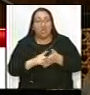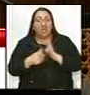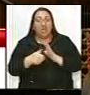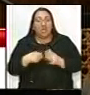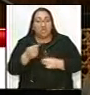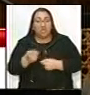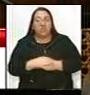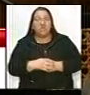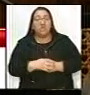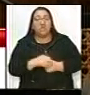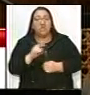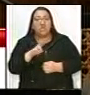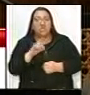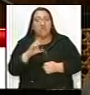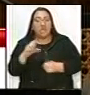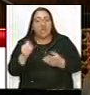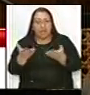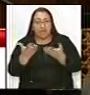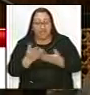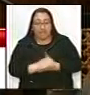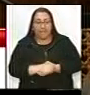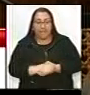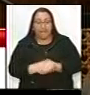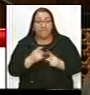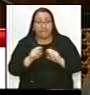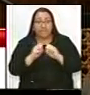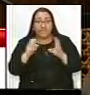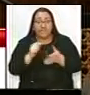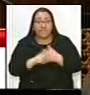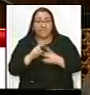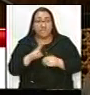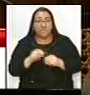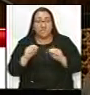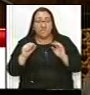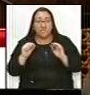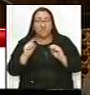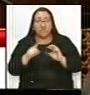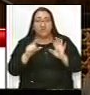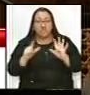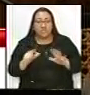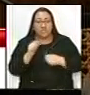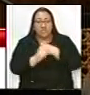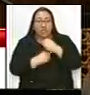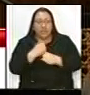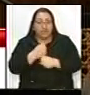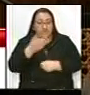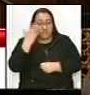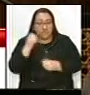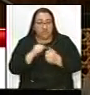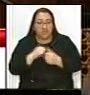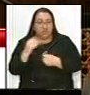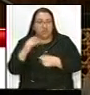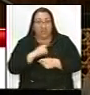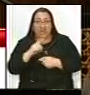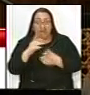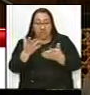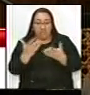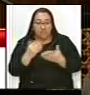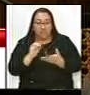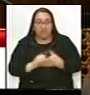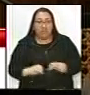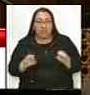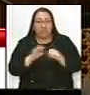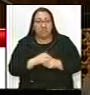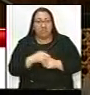doctora villegas explicará pero era claro que en el 2007 2017 el año pasado la demanda real de la red dorsal